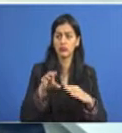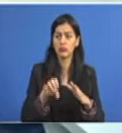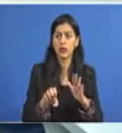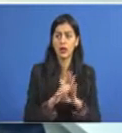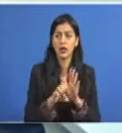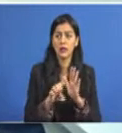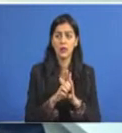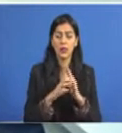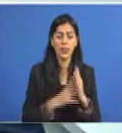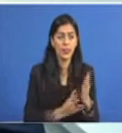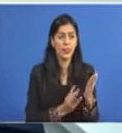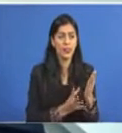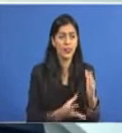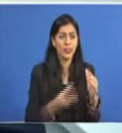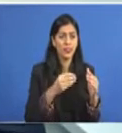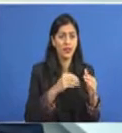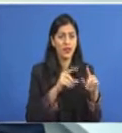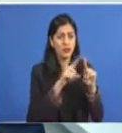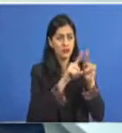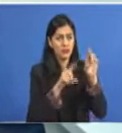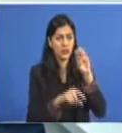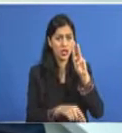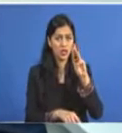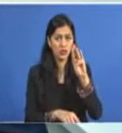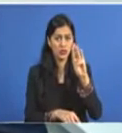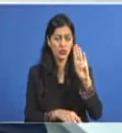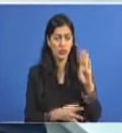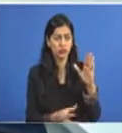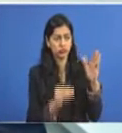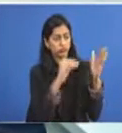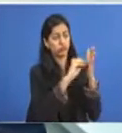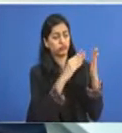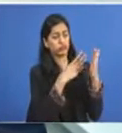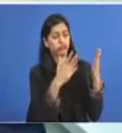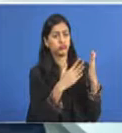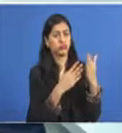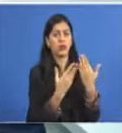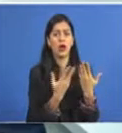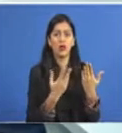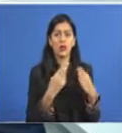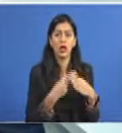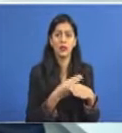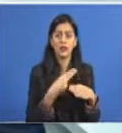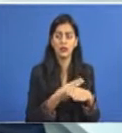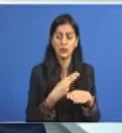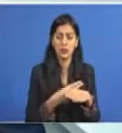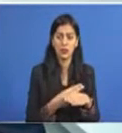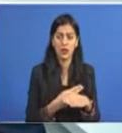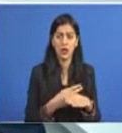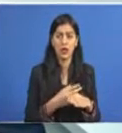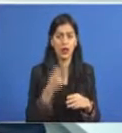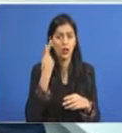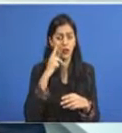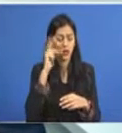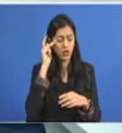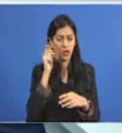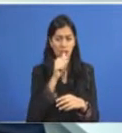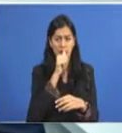sus plataformas desarrolladas, ¿sí?, los términos y condiciones de uso, la política de